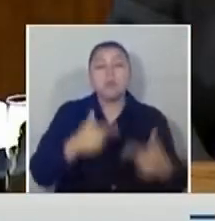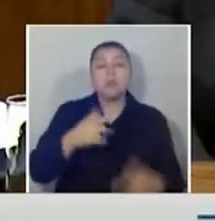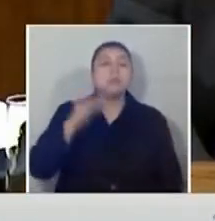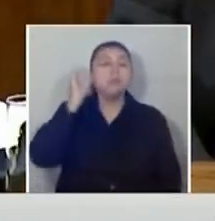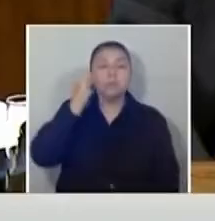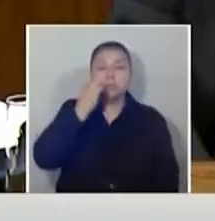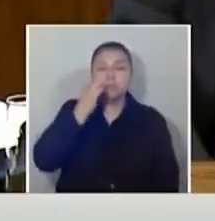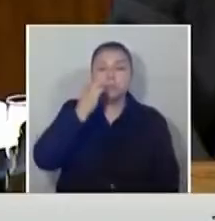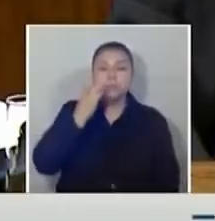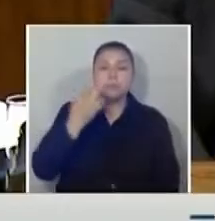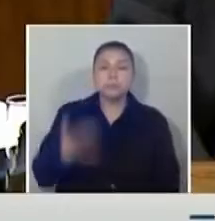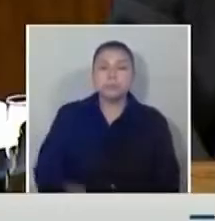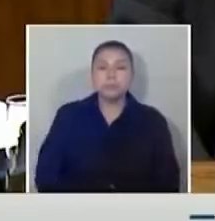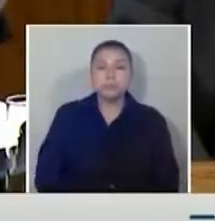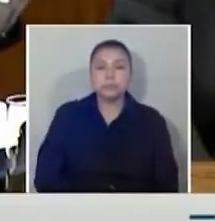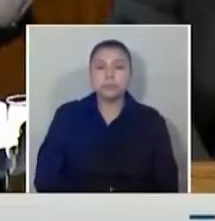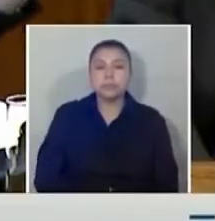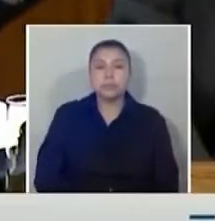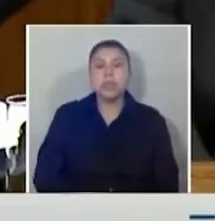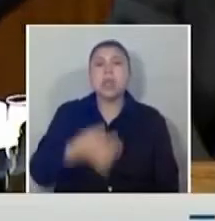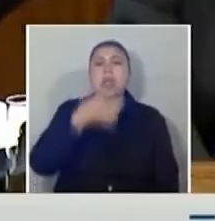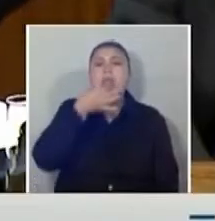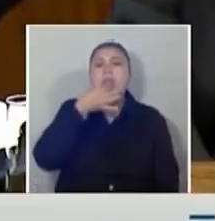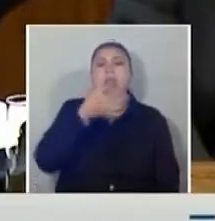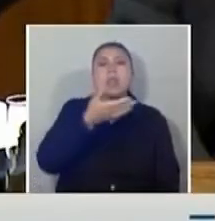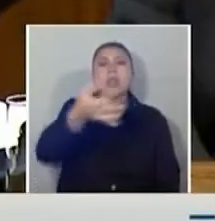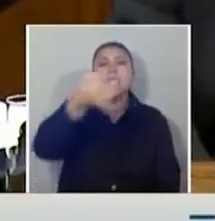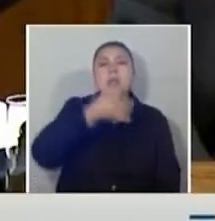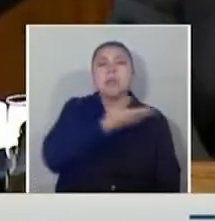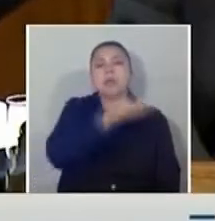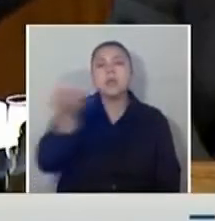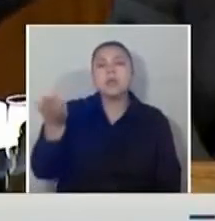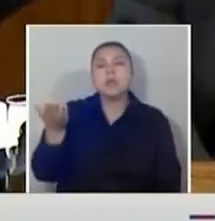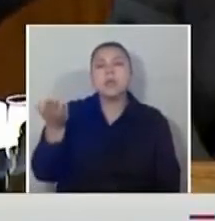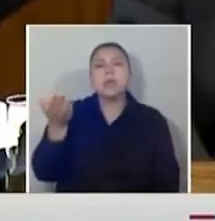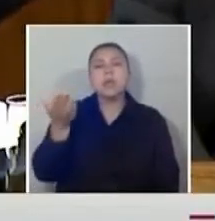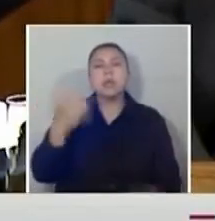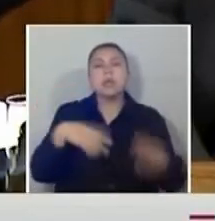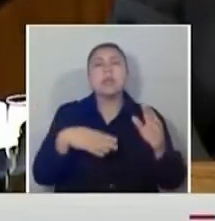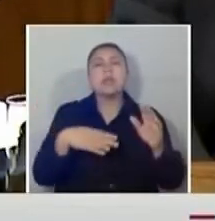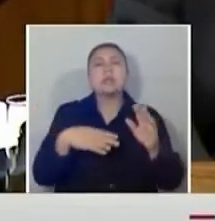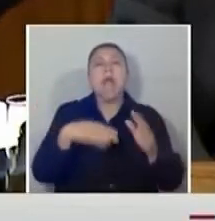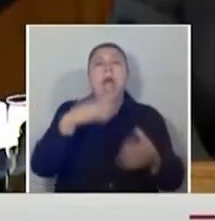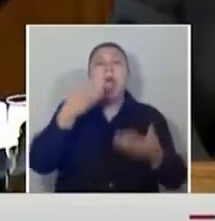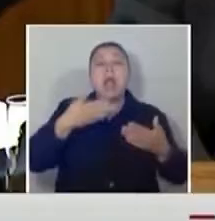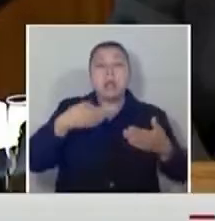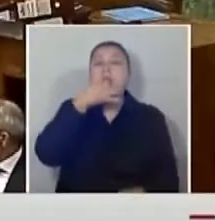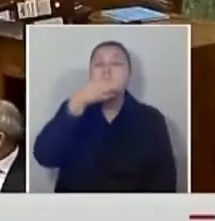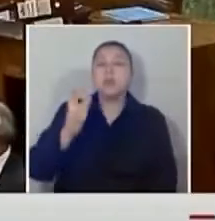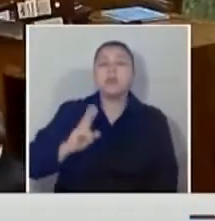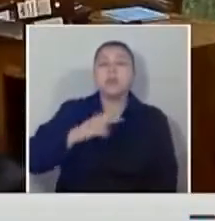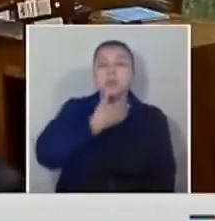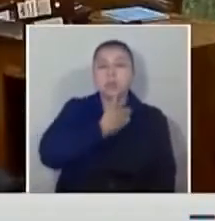constitucional. Sin lugar a dudas, él es responsable político y él tiene también alguna responsabilidad en todo esto.